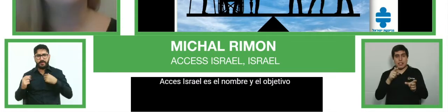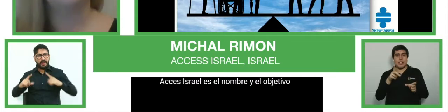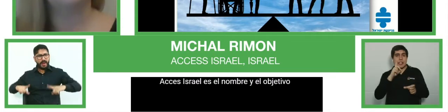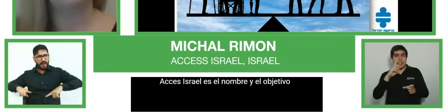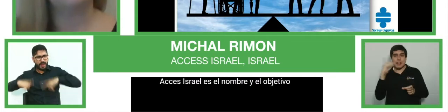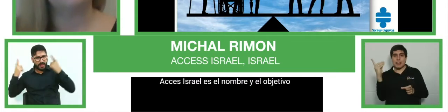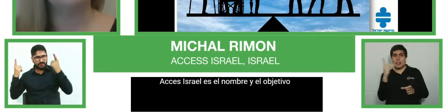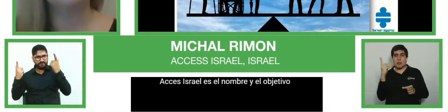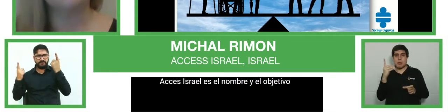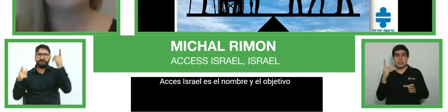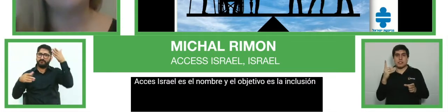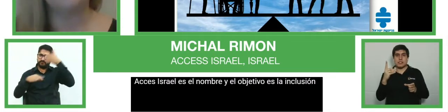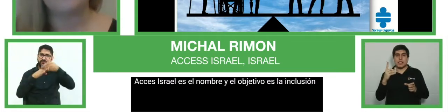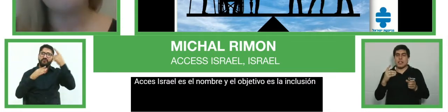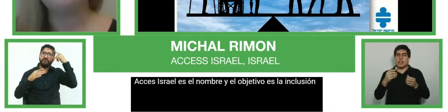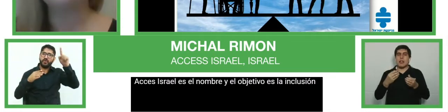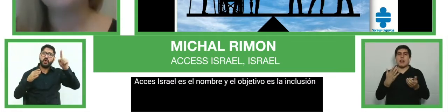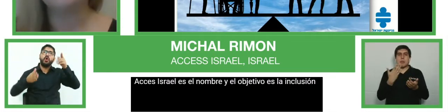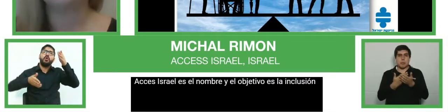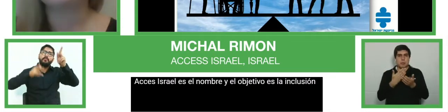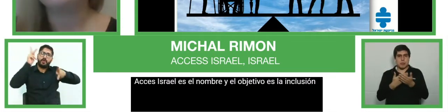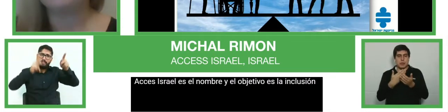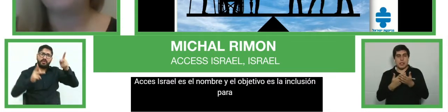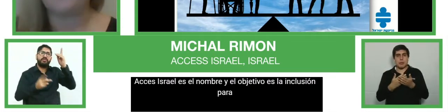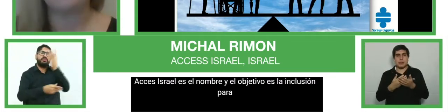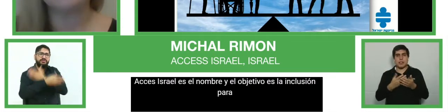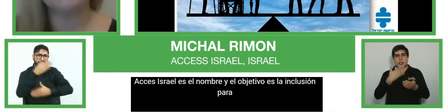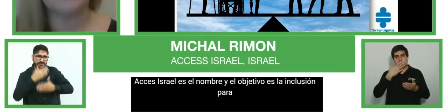en todas las áreas de la vida y todo tipo de